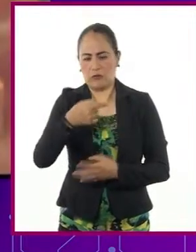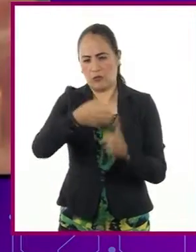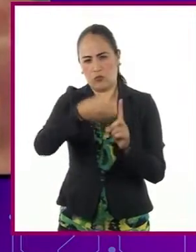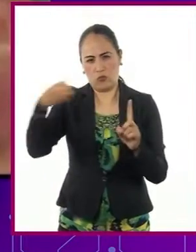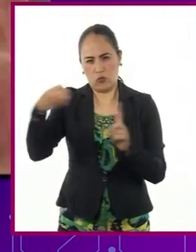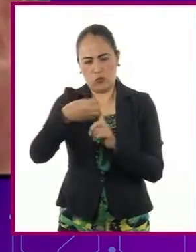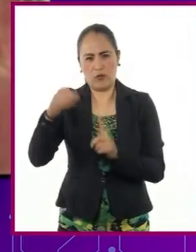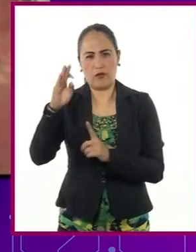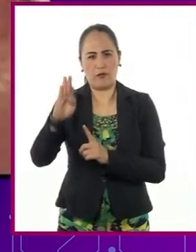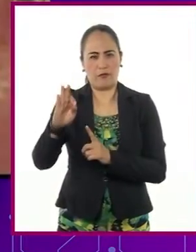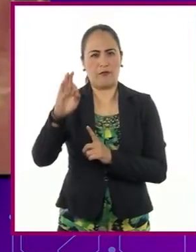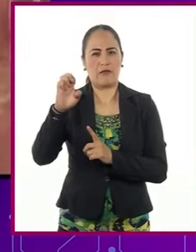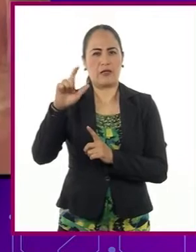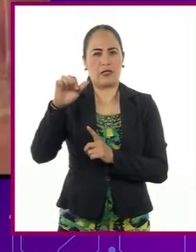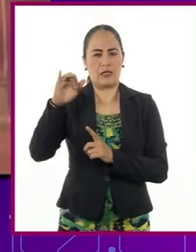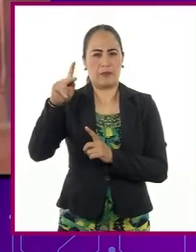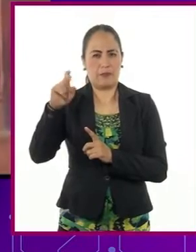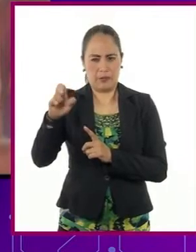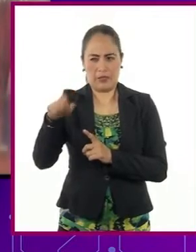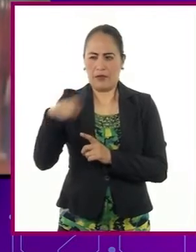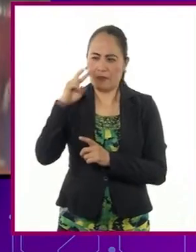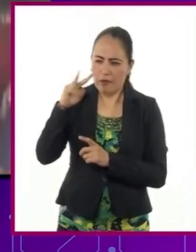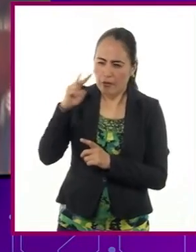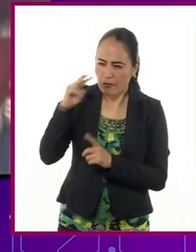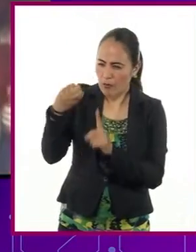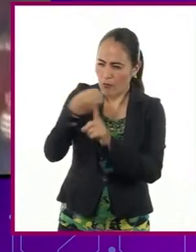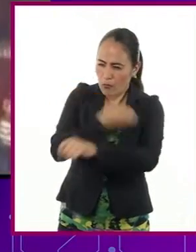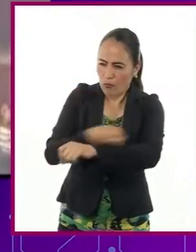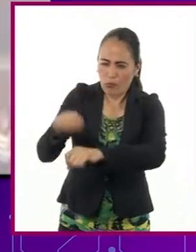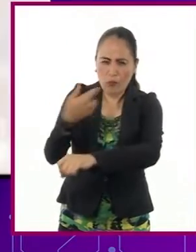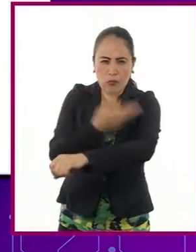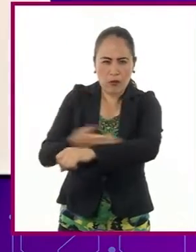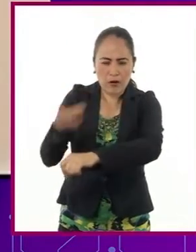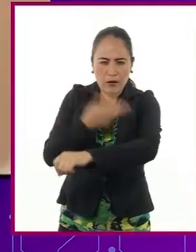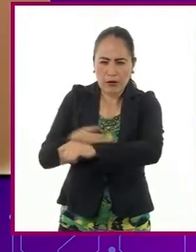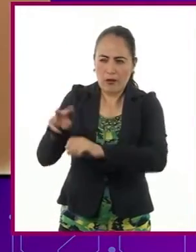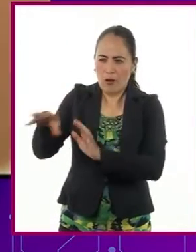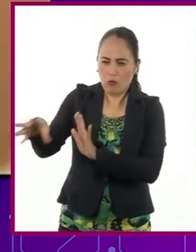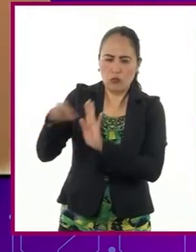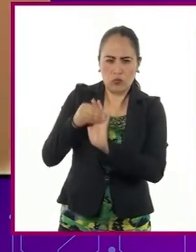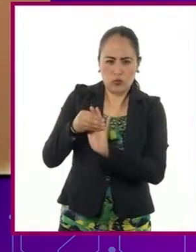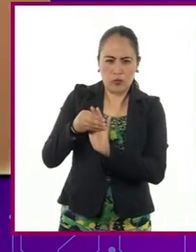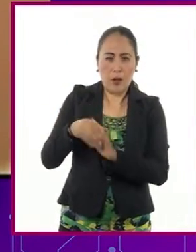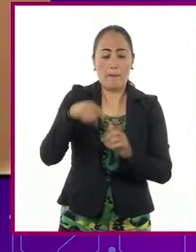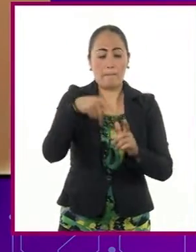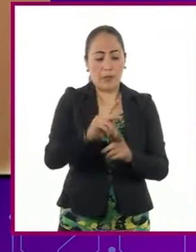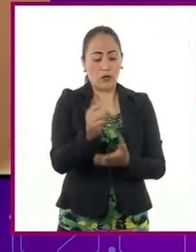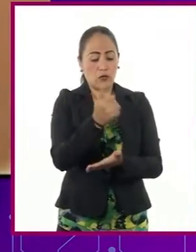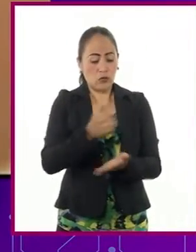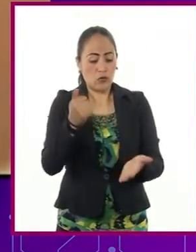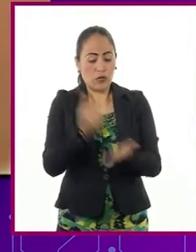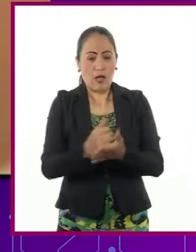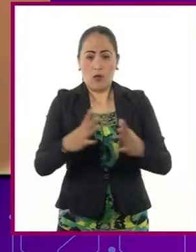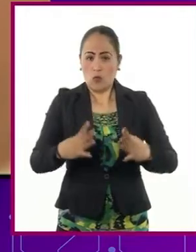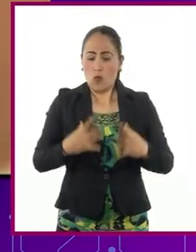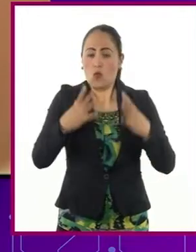Felipe II, que se recogen después en la recopilación de leyes de Indias, pero quienes forman la ciudad